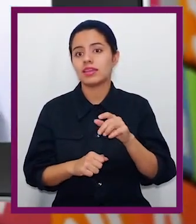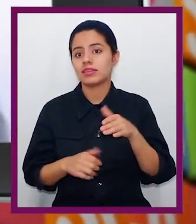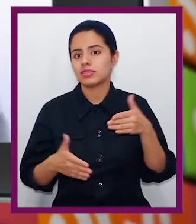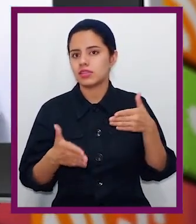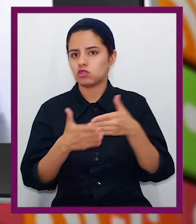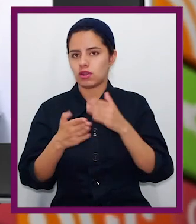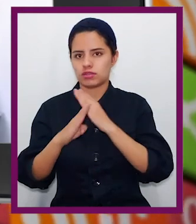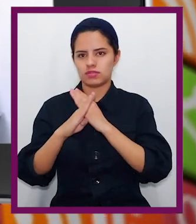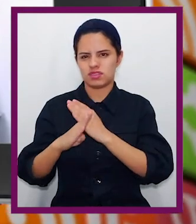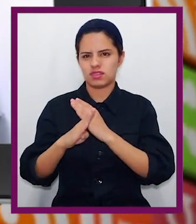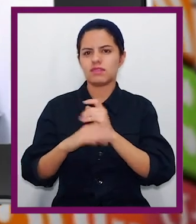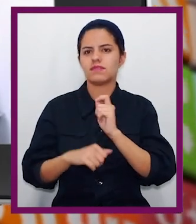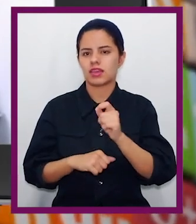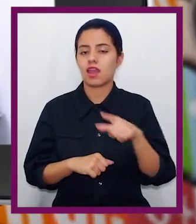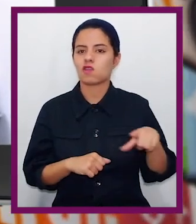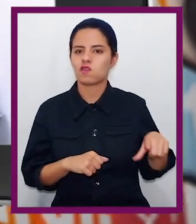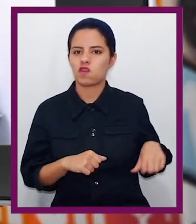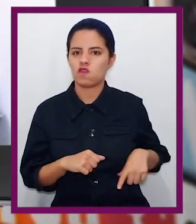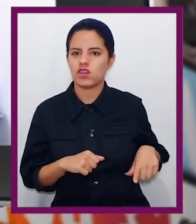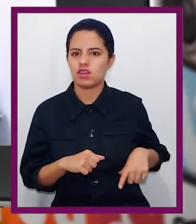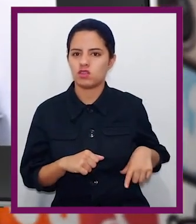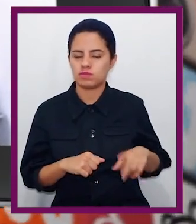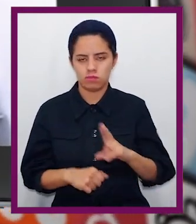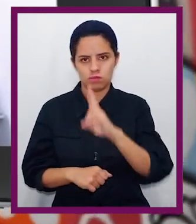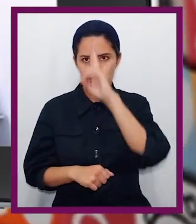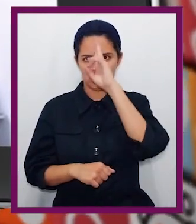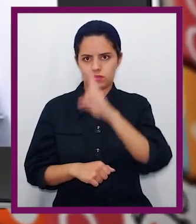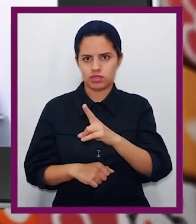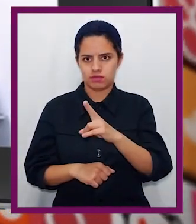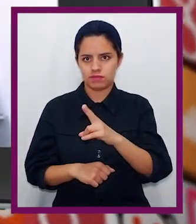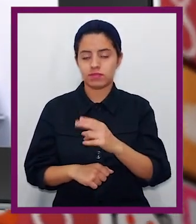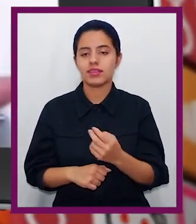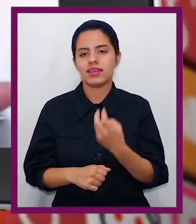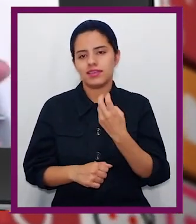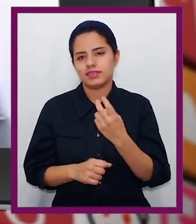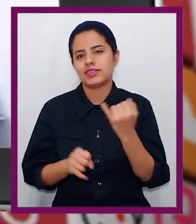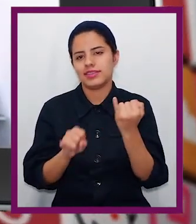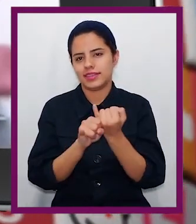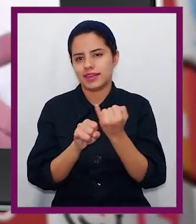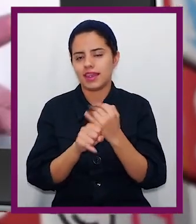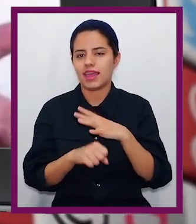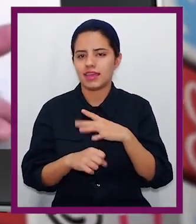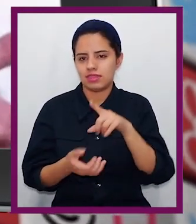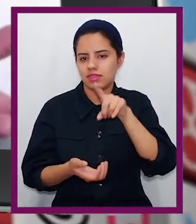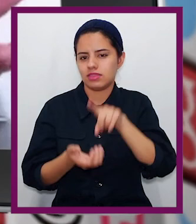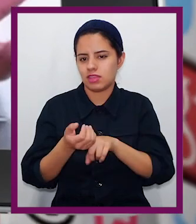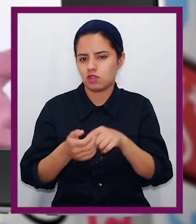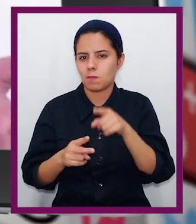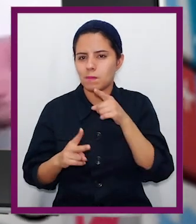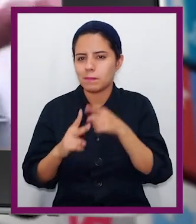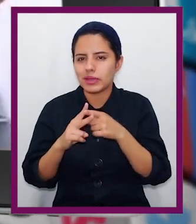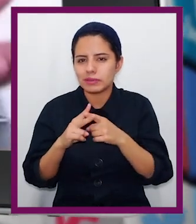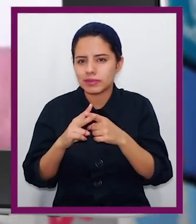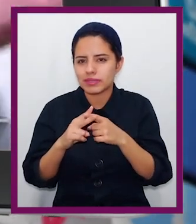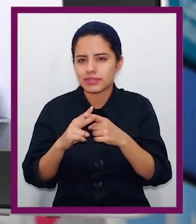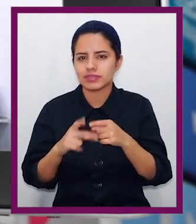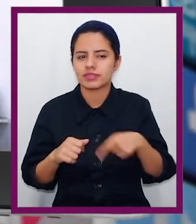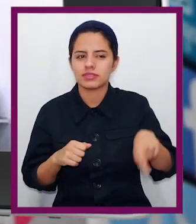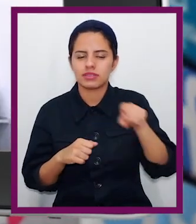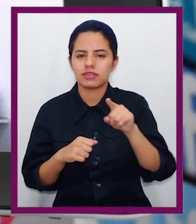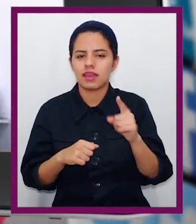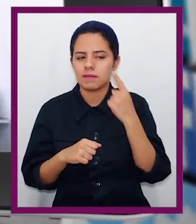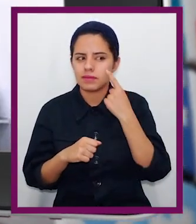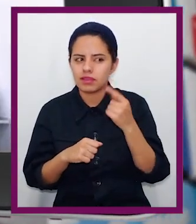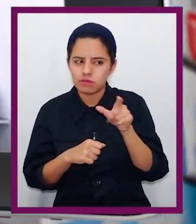gobierno limitando nuestra libertad de expresión. Finalmente, las redes sociales funcionan a través de algoritmos. Los algoritmos son fórmulas matemáticas que nos acercan